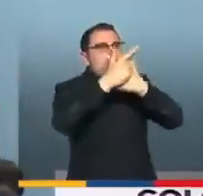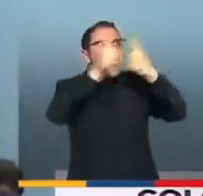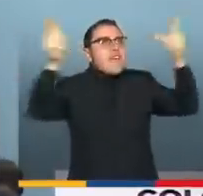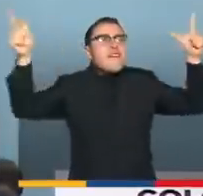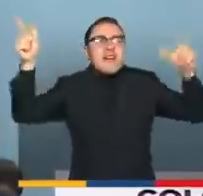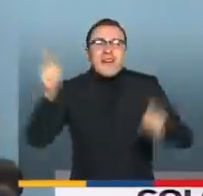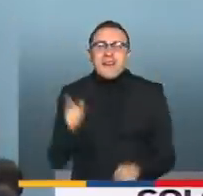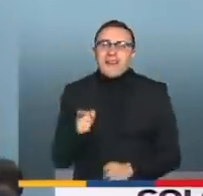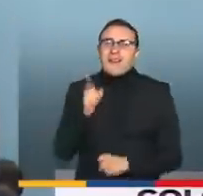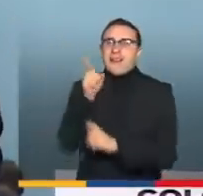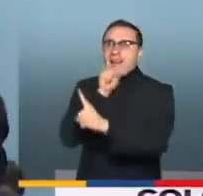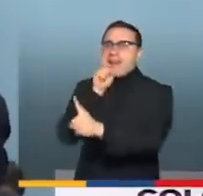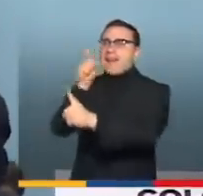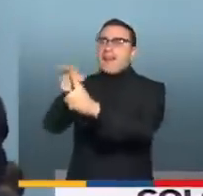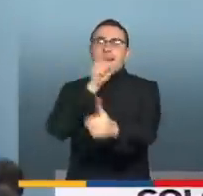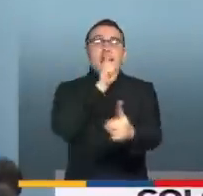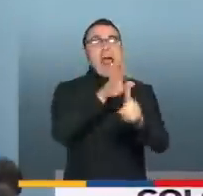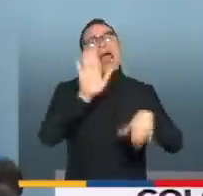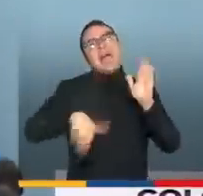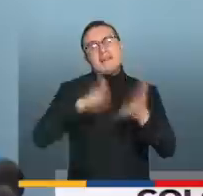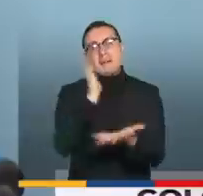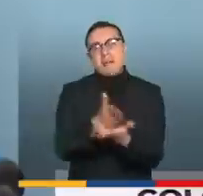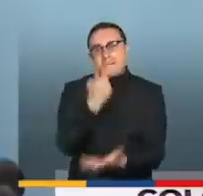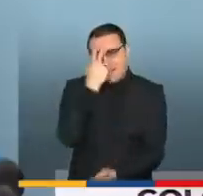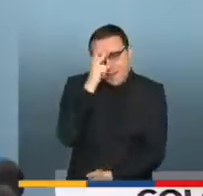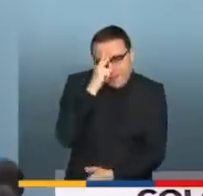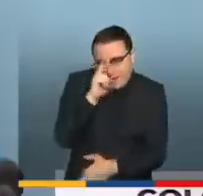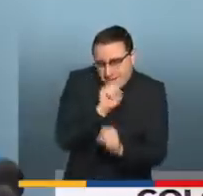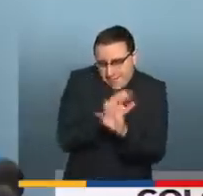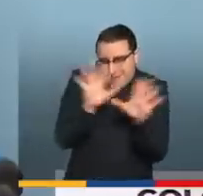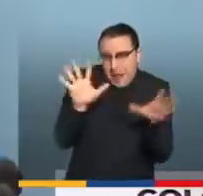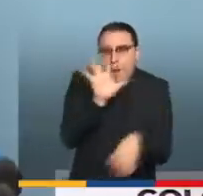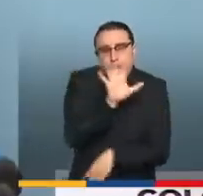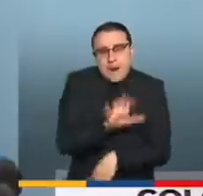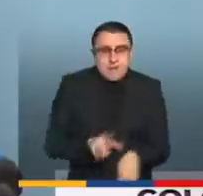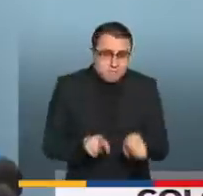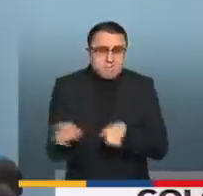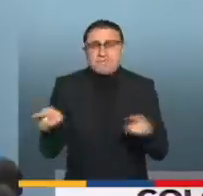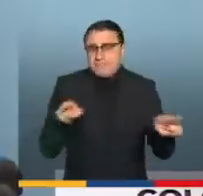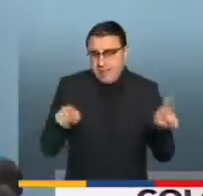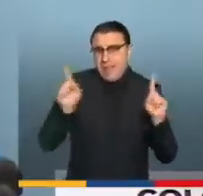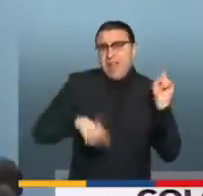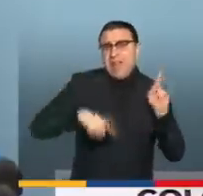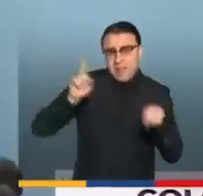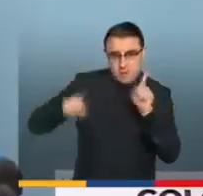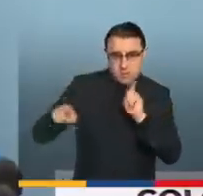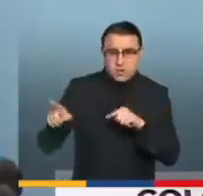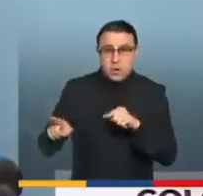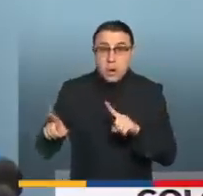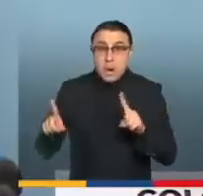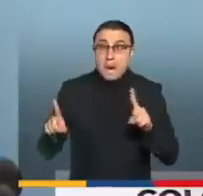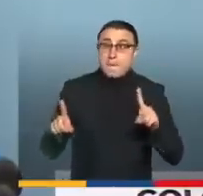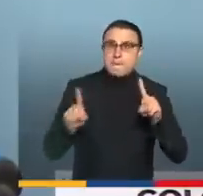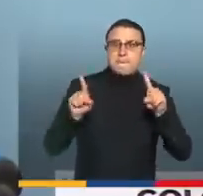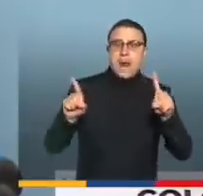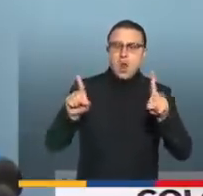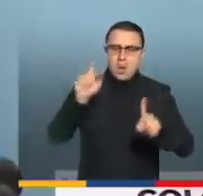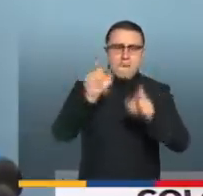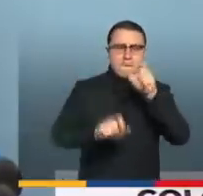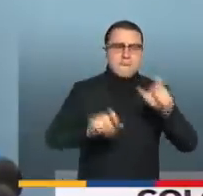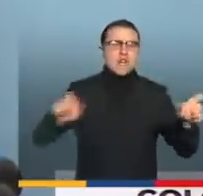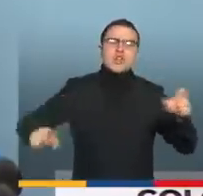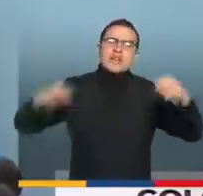búsqueda con equivocaciones, indudablemente, en uno y en otro país, una explosividad del